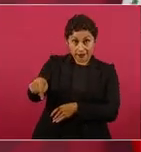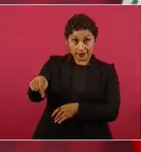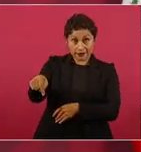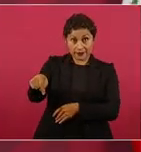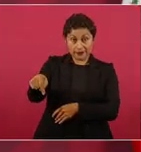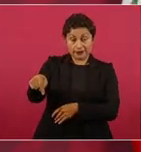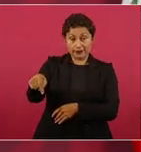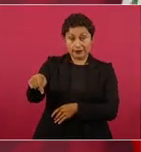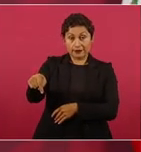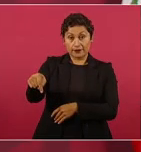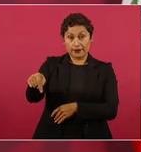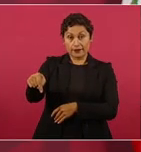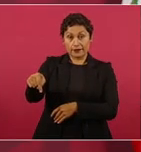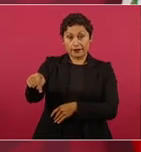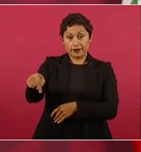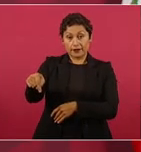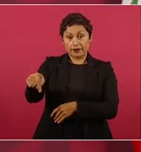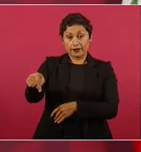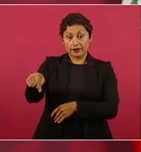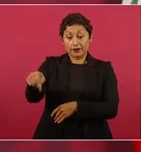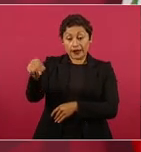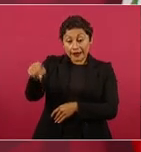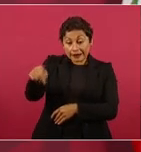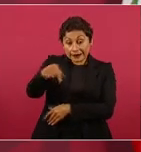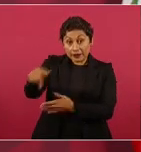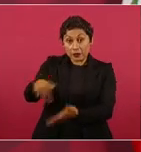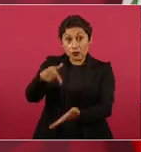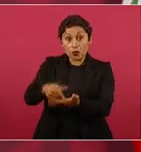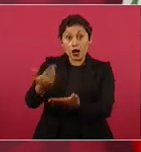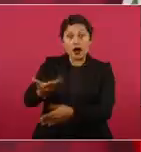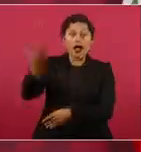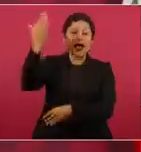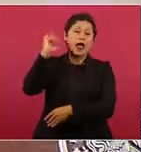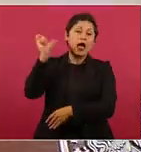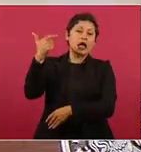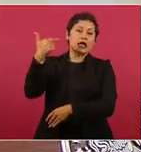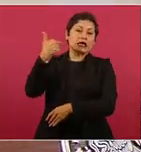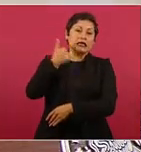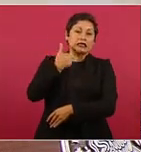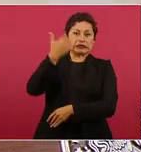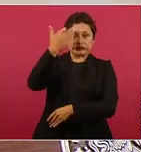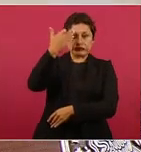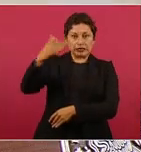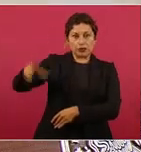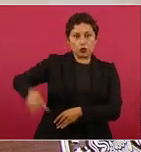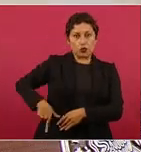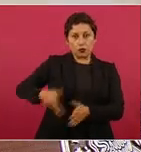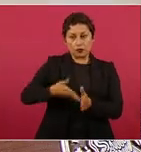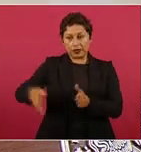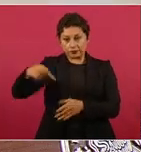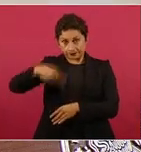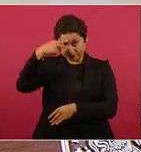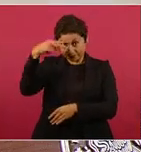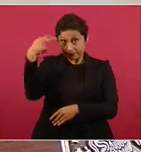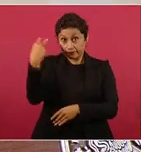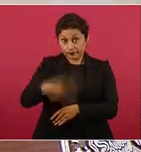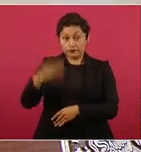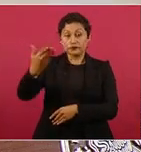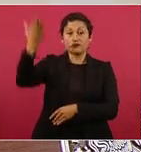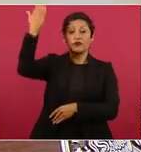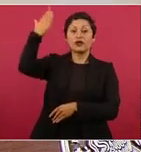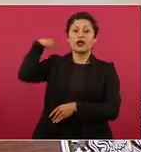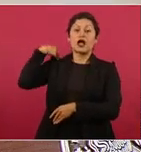en los sexenios anteriores, se perforaron pozos